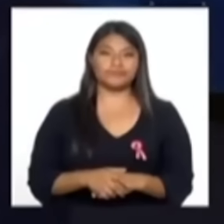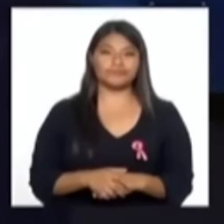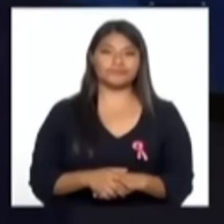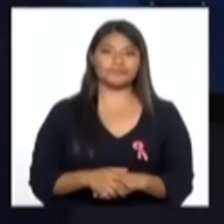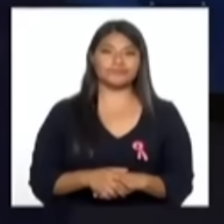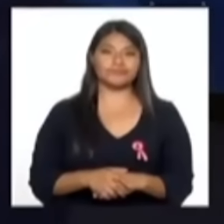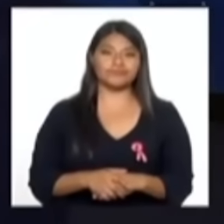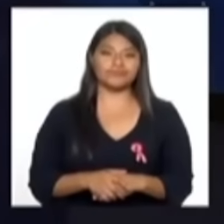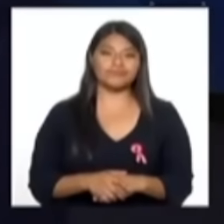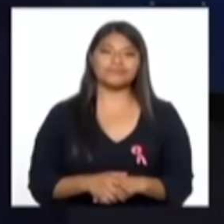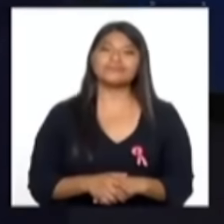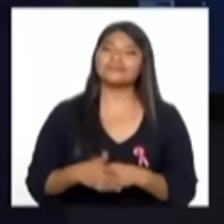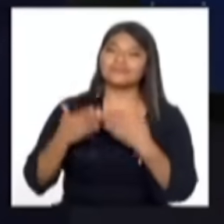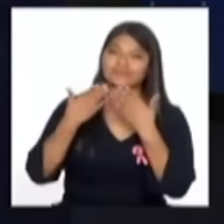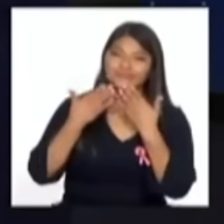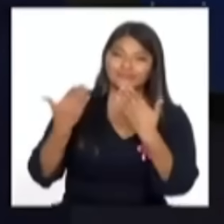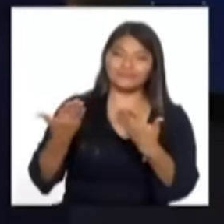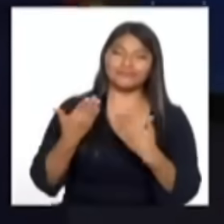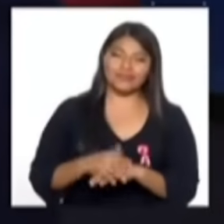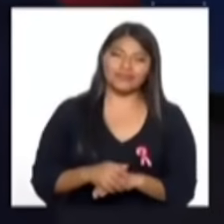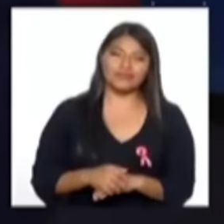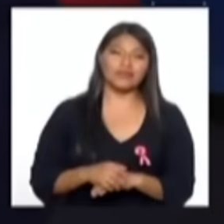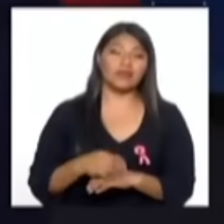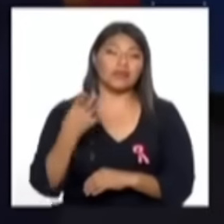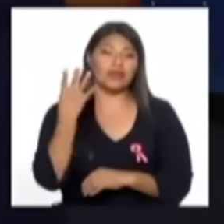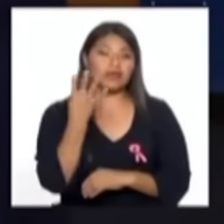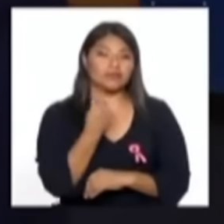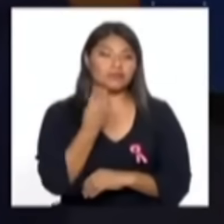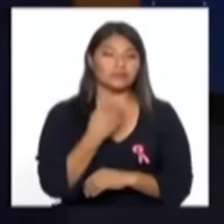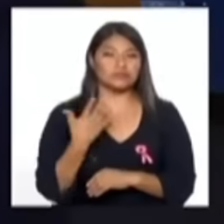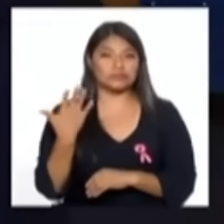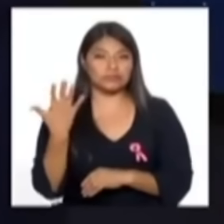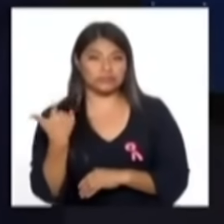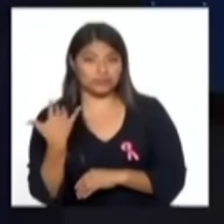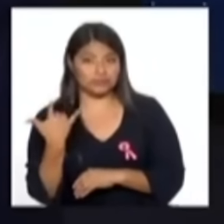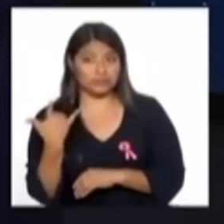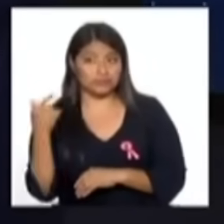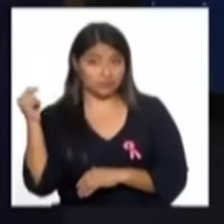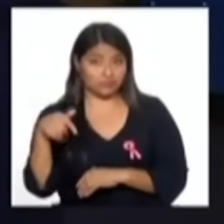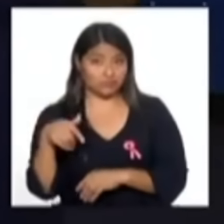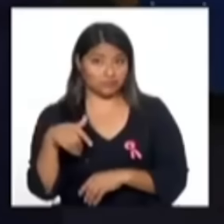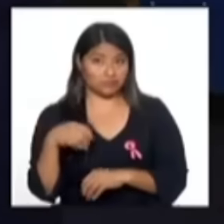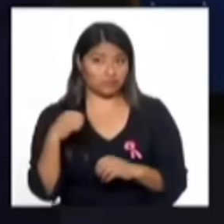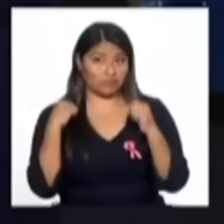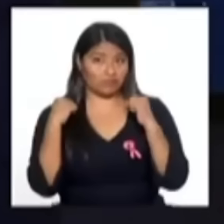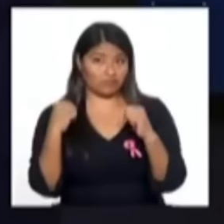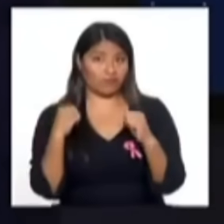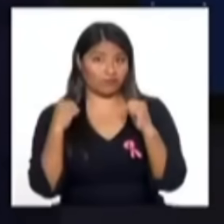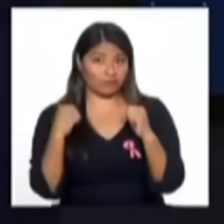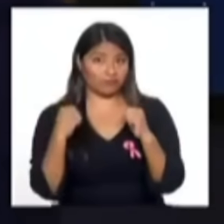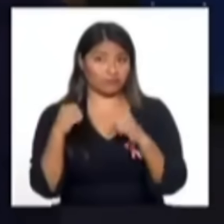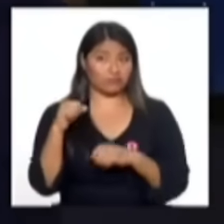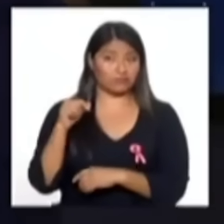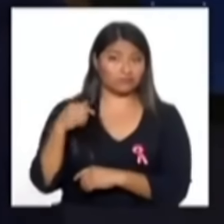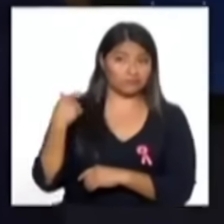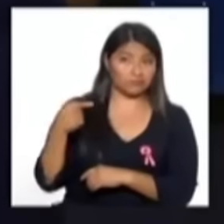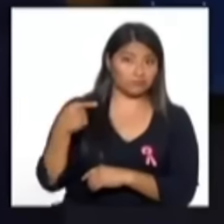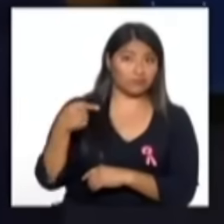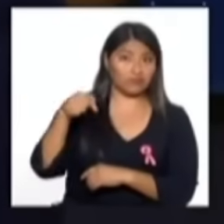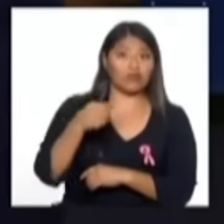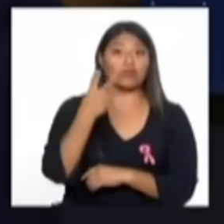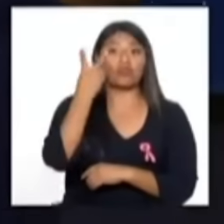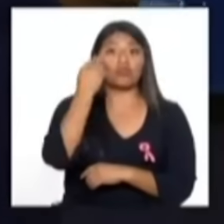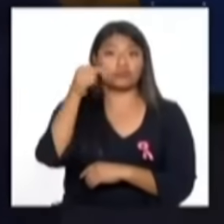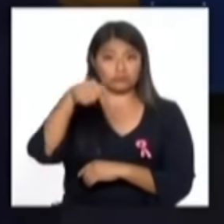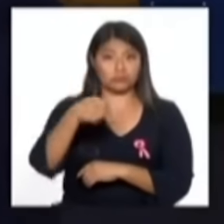Muy bien, Carola, muchísimas gracias. Repetimos entonces, 14 y 15 sería este paro esta noche, que empieza, ¿no?, esta medianoche. 00 horas. Con eso.